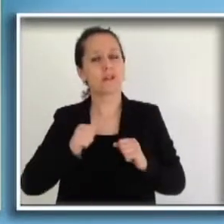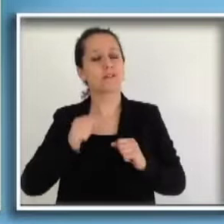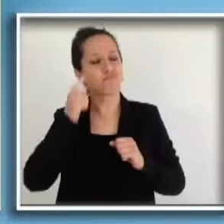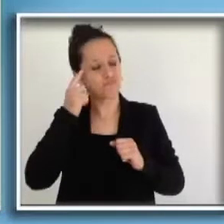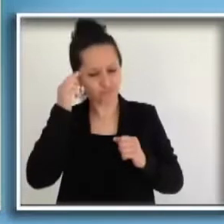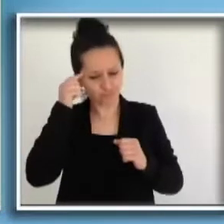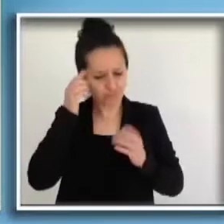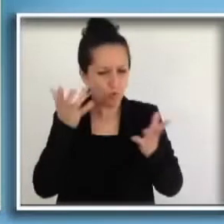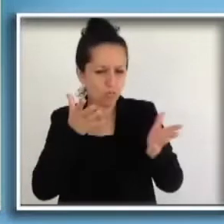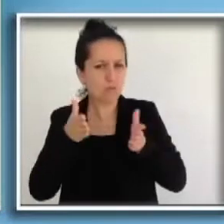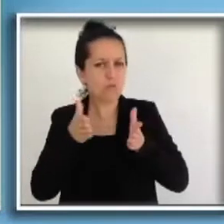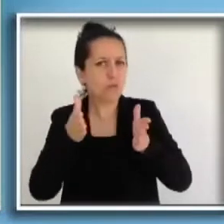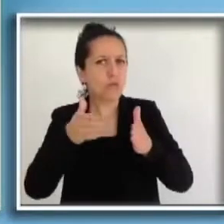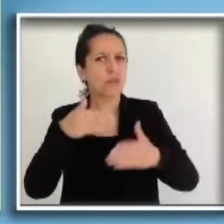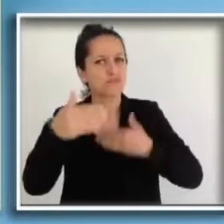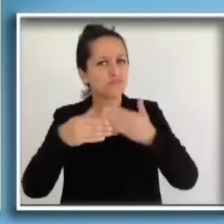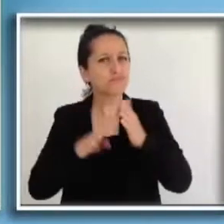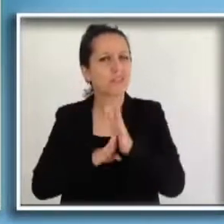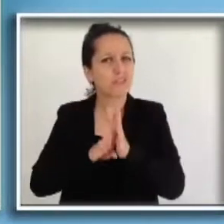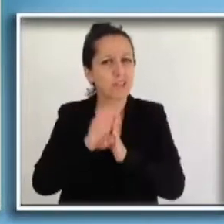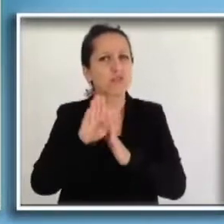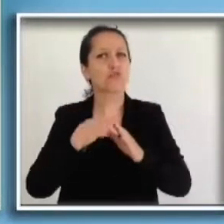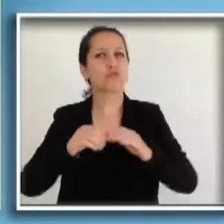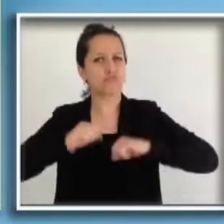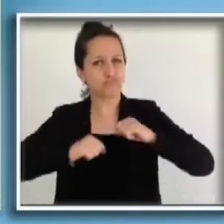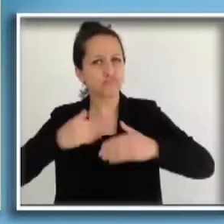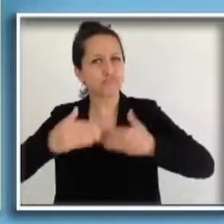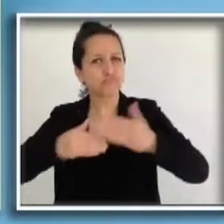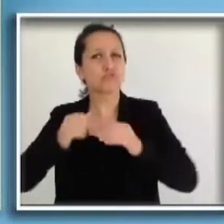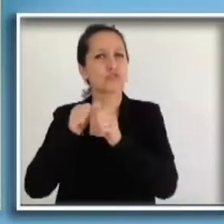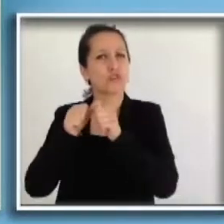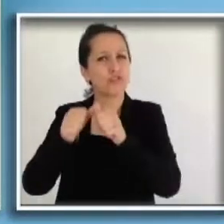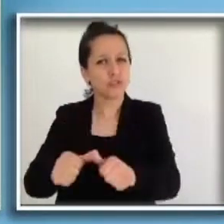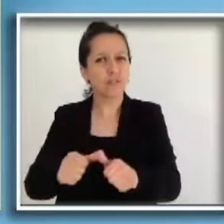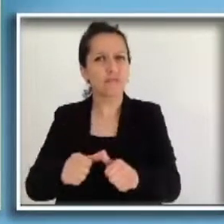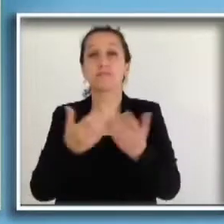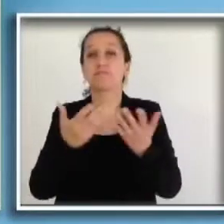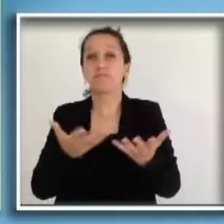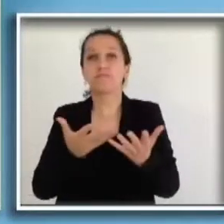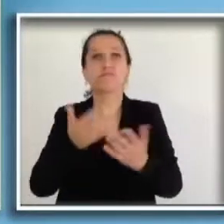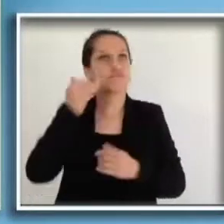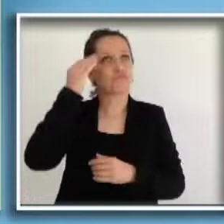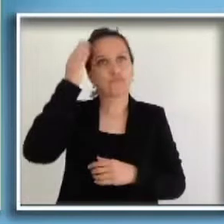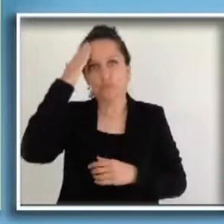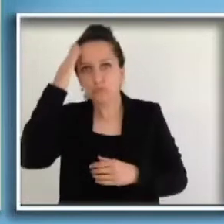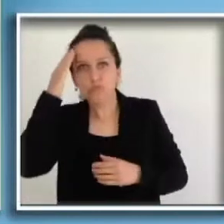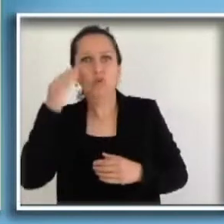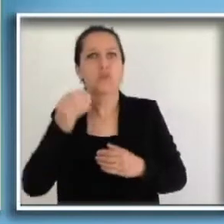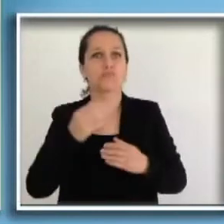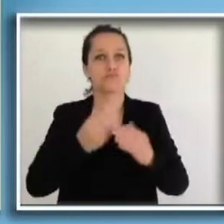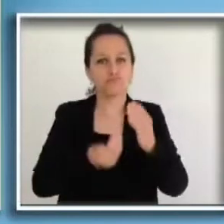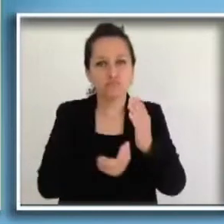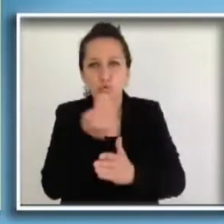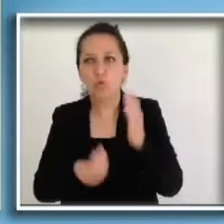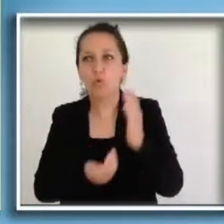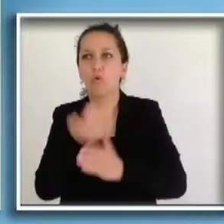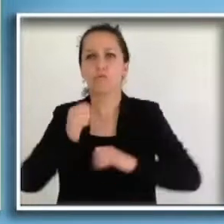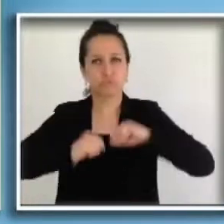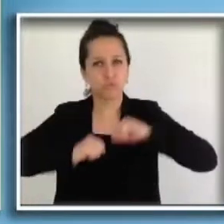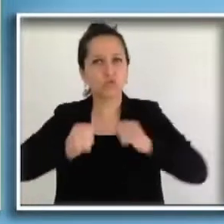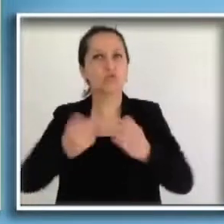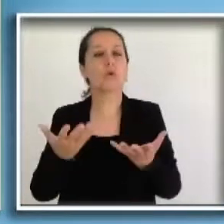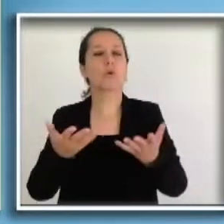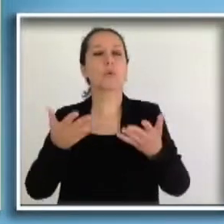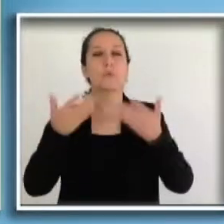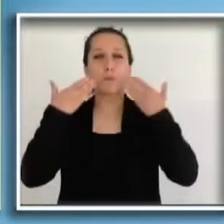productivo sostenible que llevamos adelante basado en el conocimiento la innovación y la producción limpia en